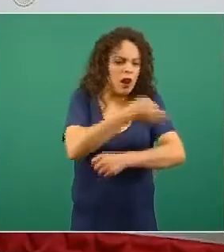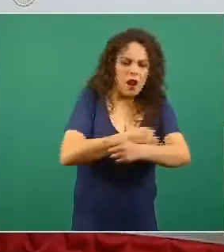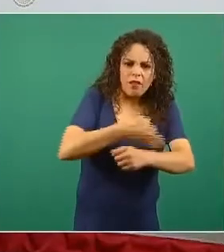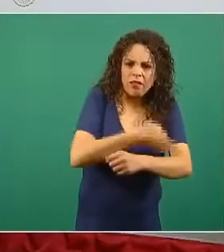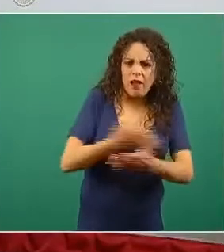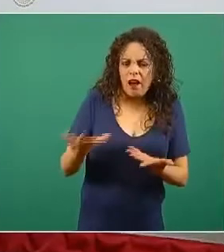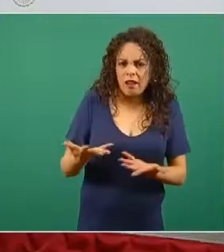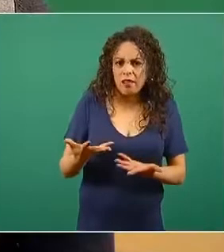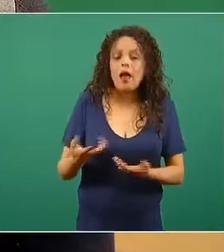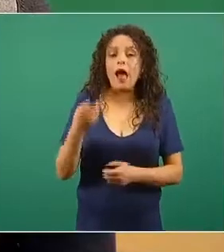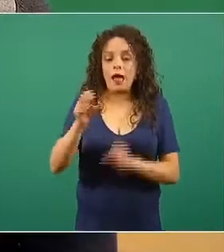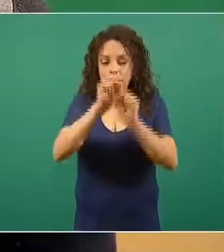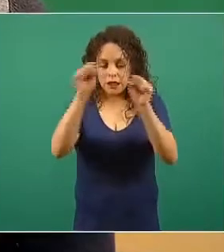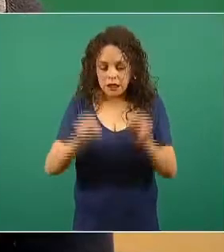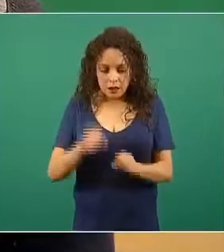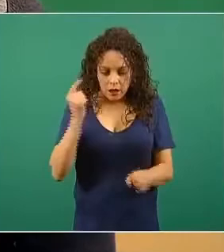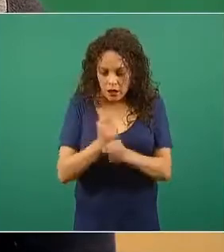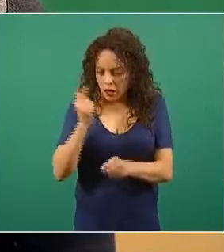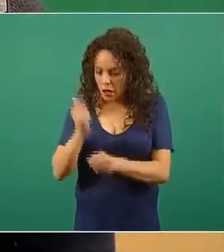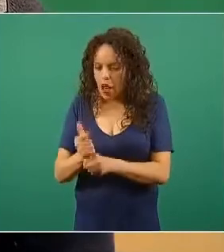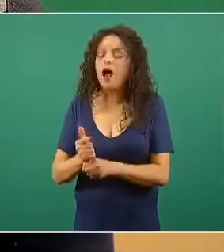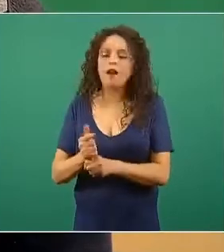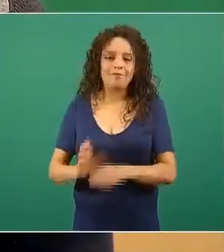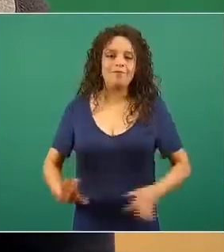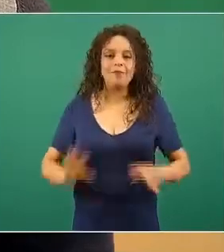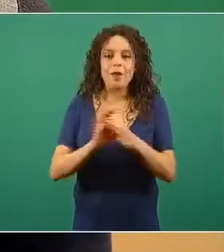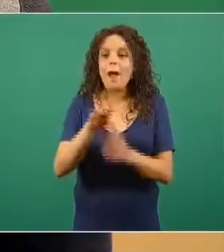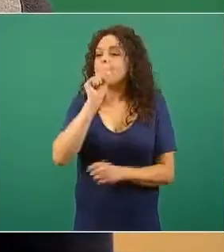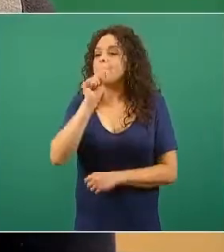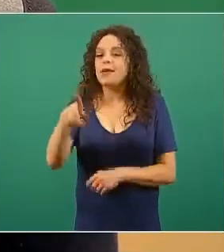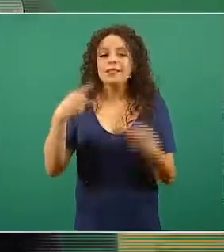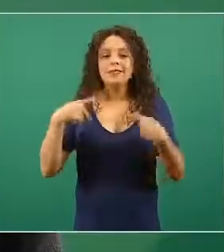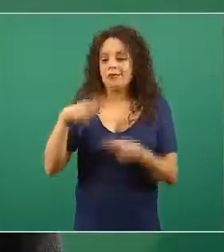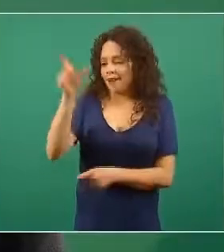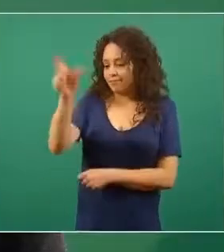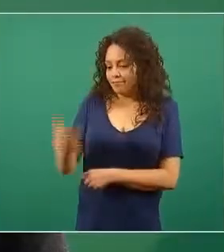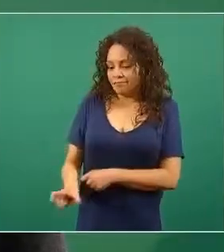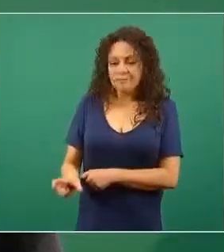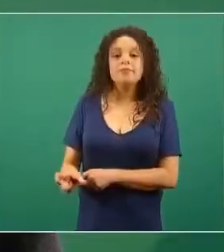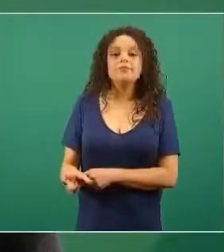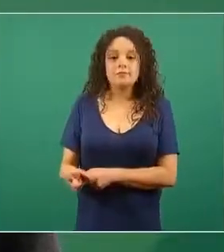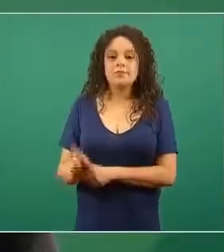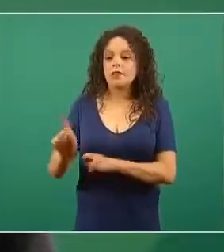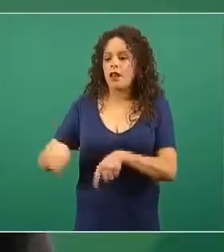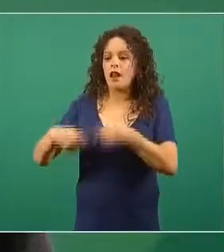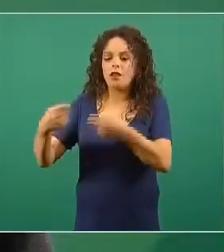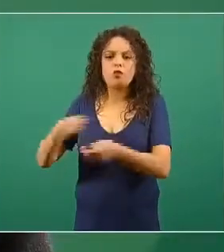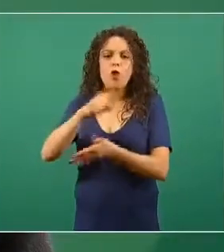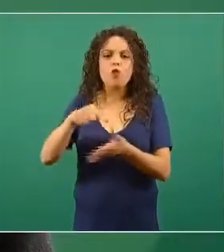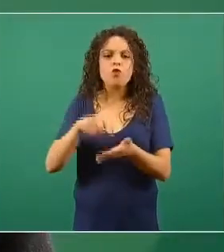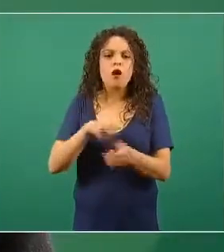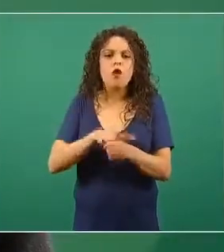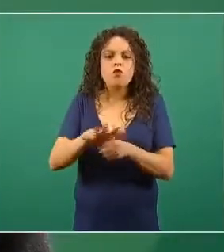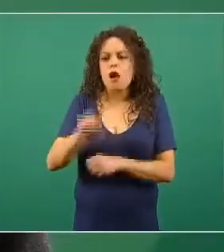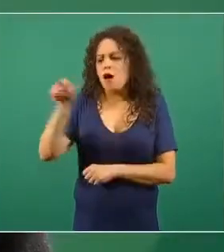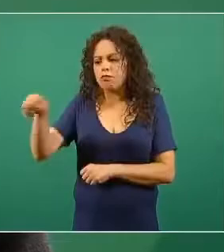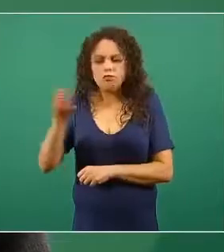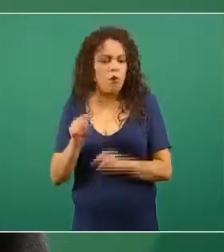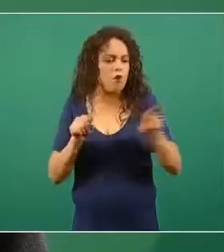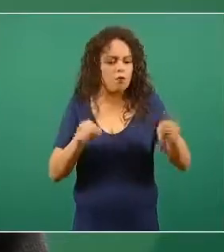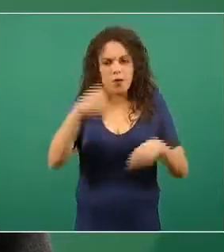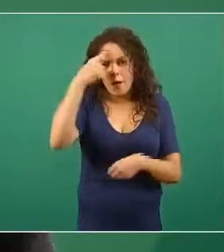vespertino, el sistema identifique que es la misma persona y le asigne en todo caso alguno de los 2 puntos de vacunación que